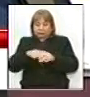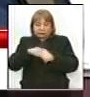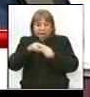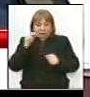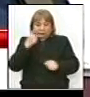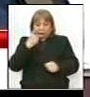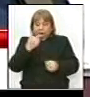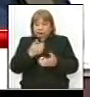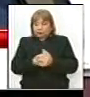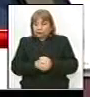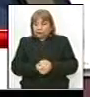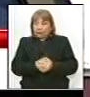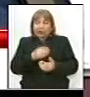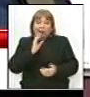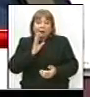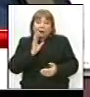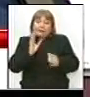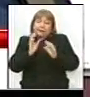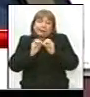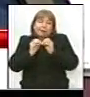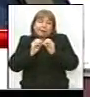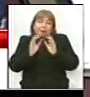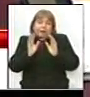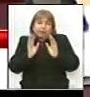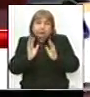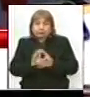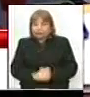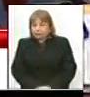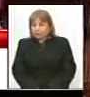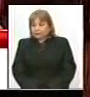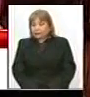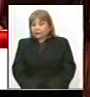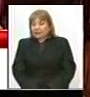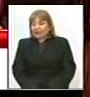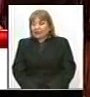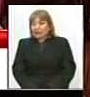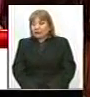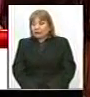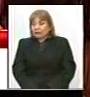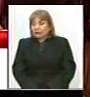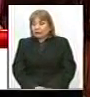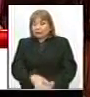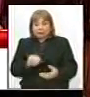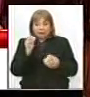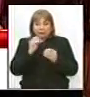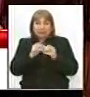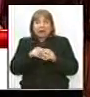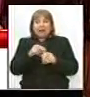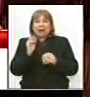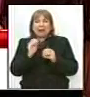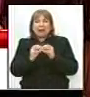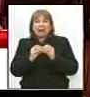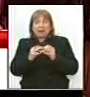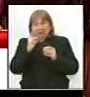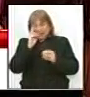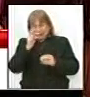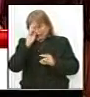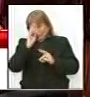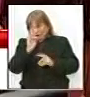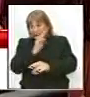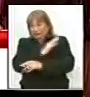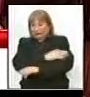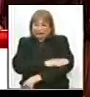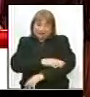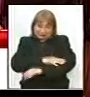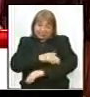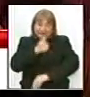dicho o se rectifique digamos ese retiro rectificó tengo un gran aprecio por progresista y no